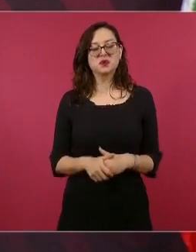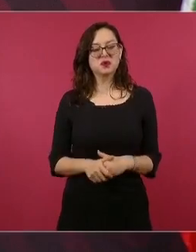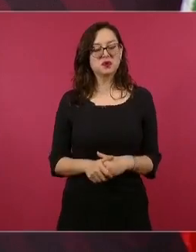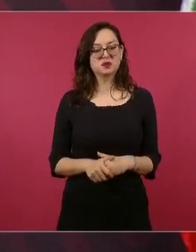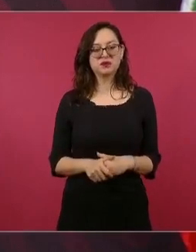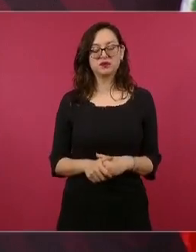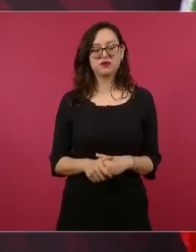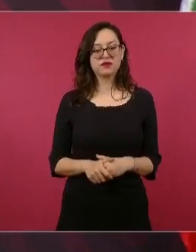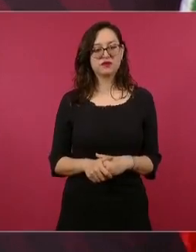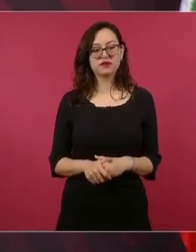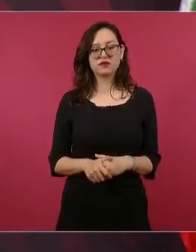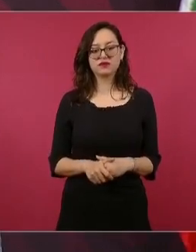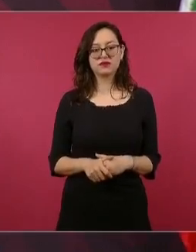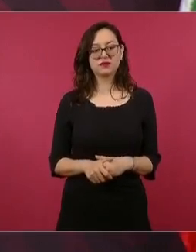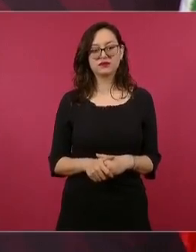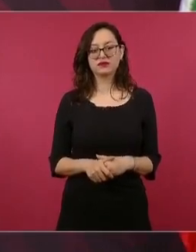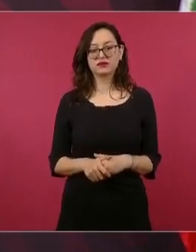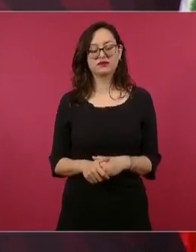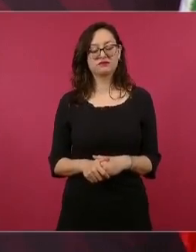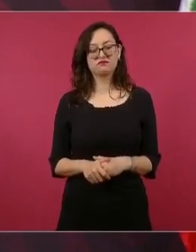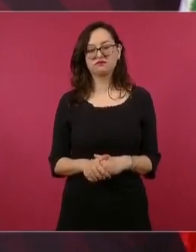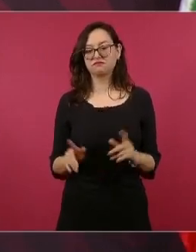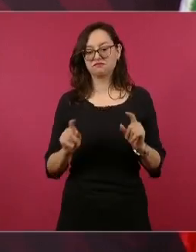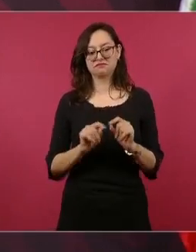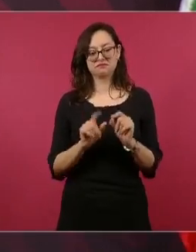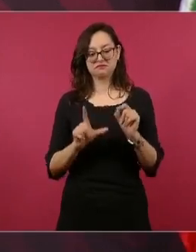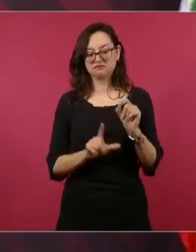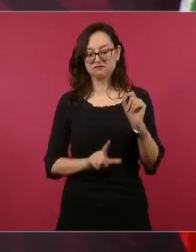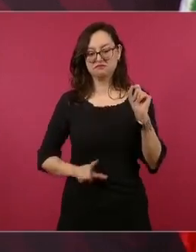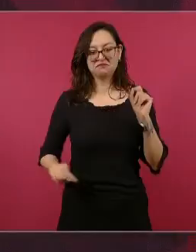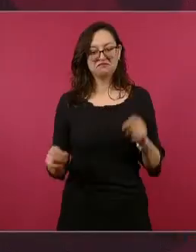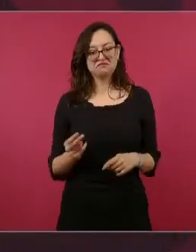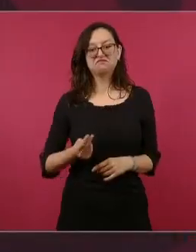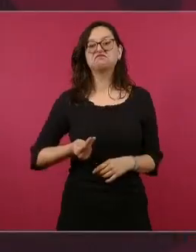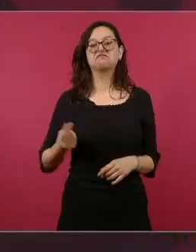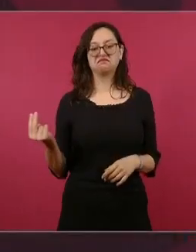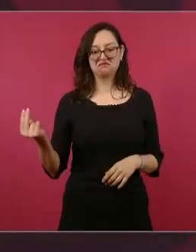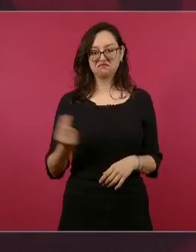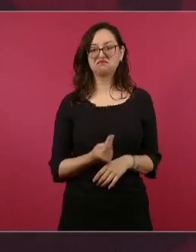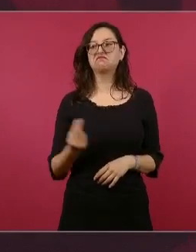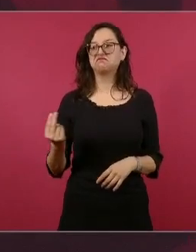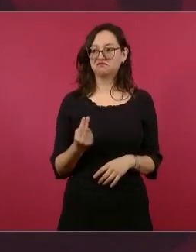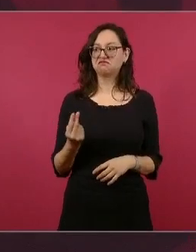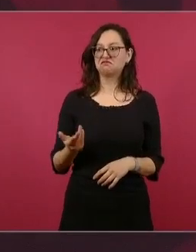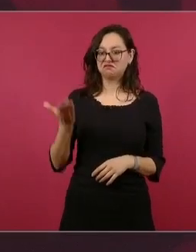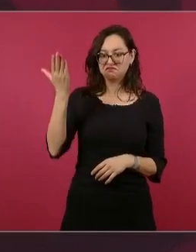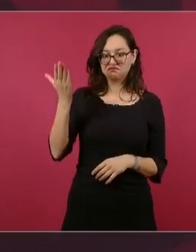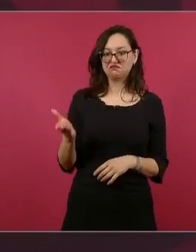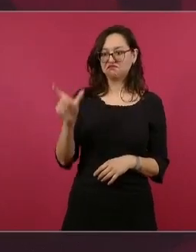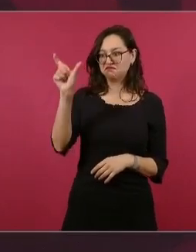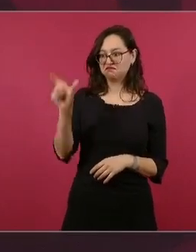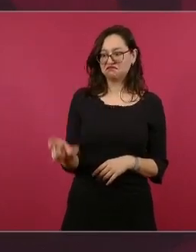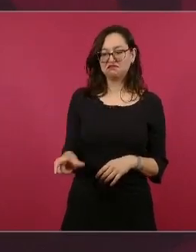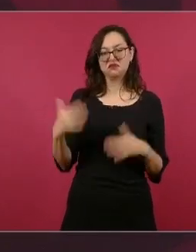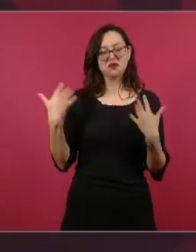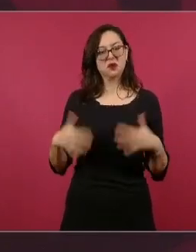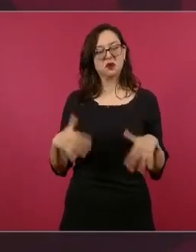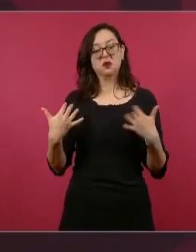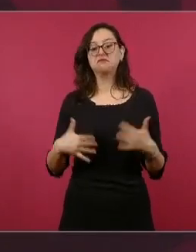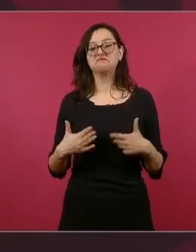lo mejor que le pudo haber pasado a México en estos momentos es una bendición